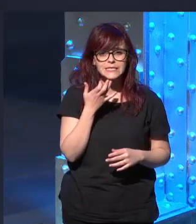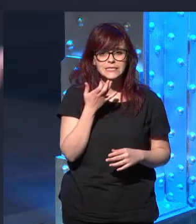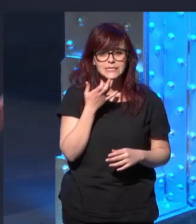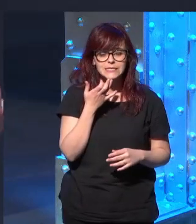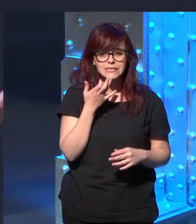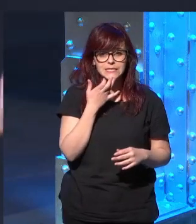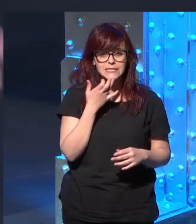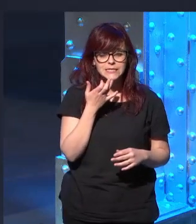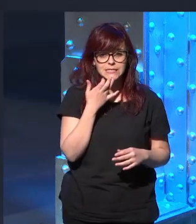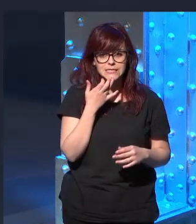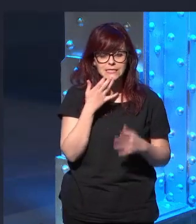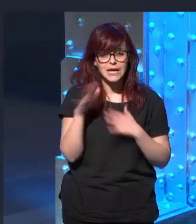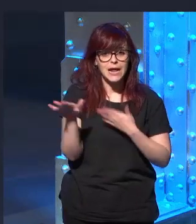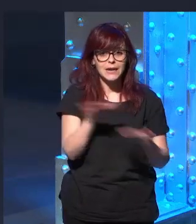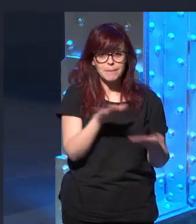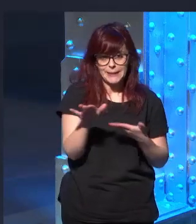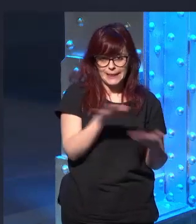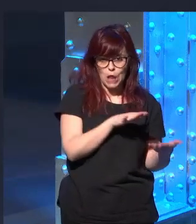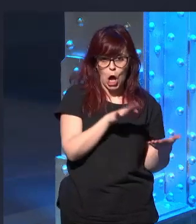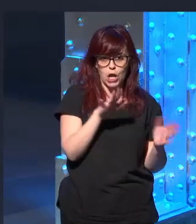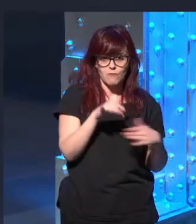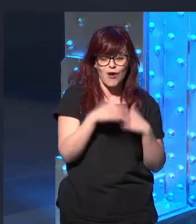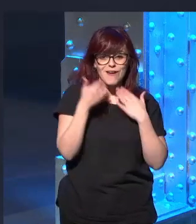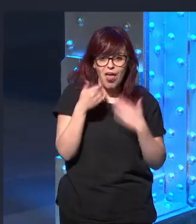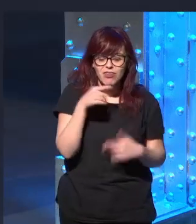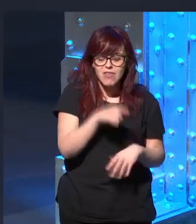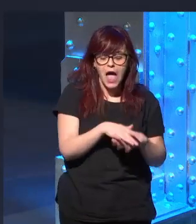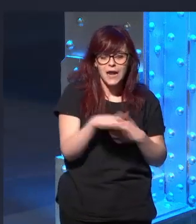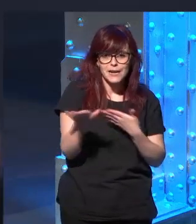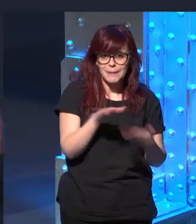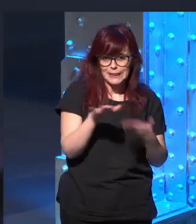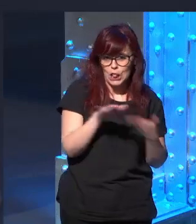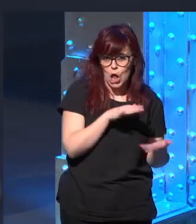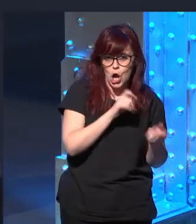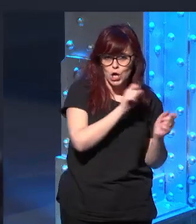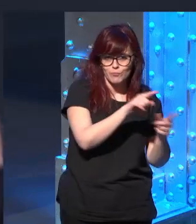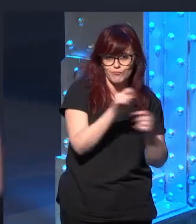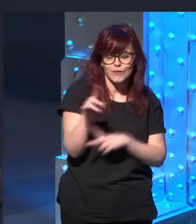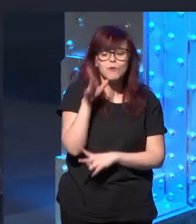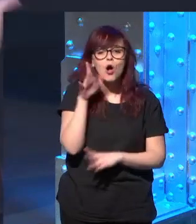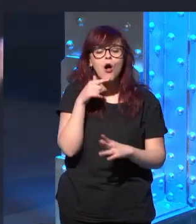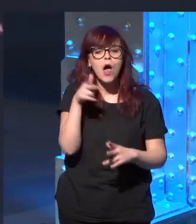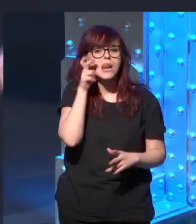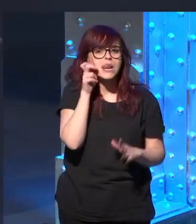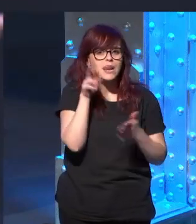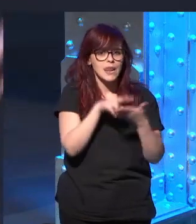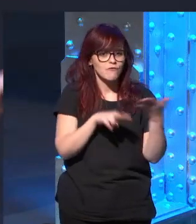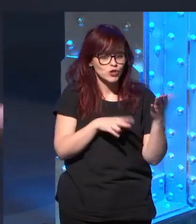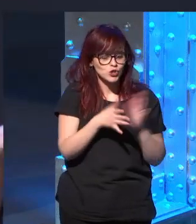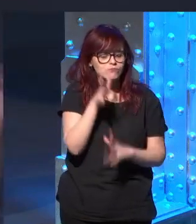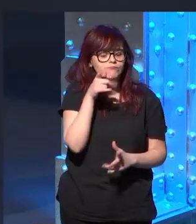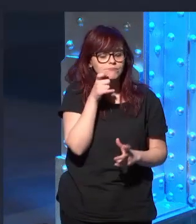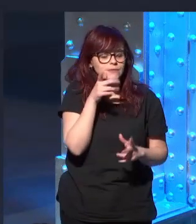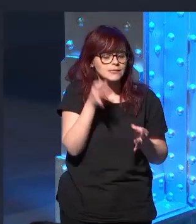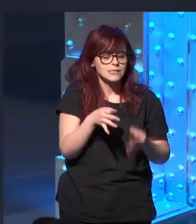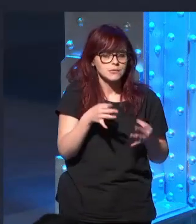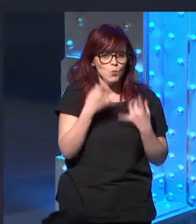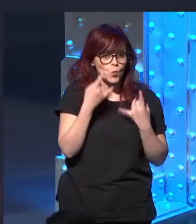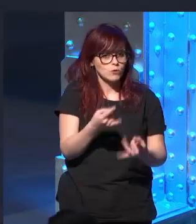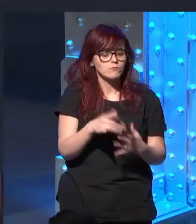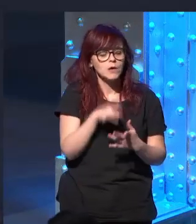hubiera sido repartidor, no habría leído tantos libros, porque siendo repartidor podía escuchar todos